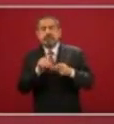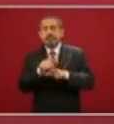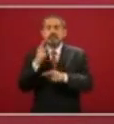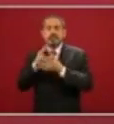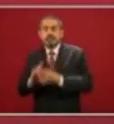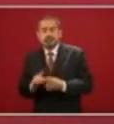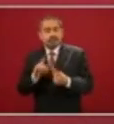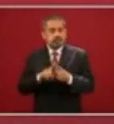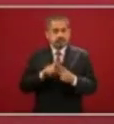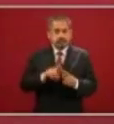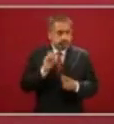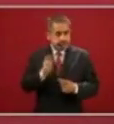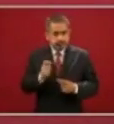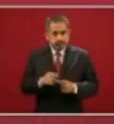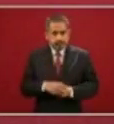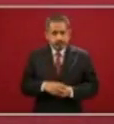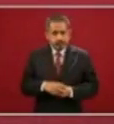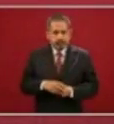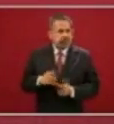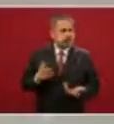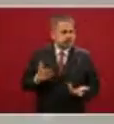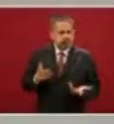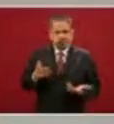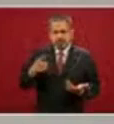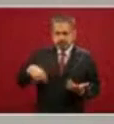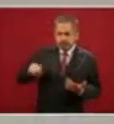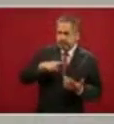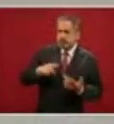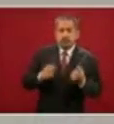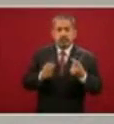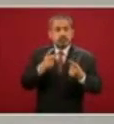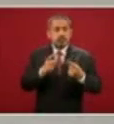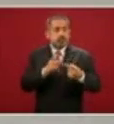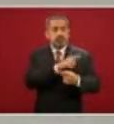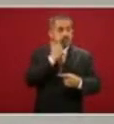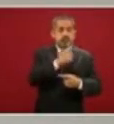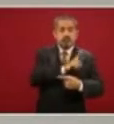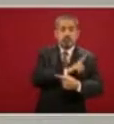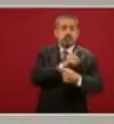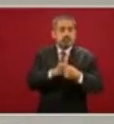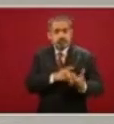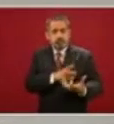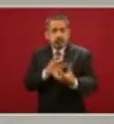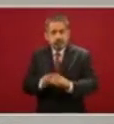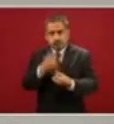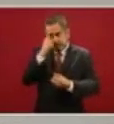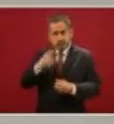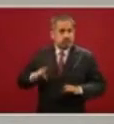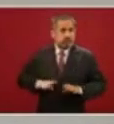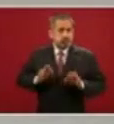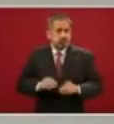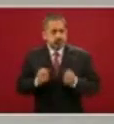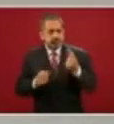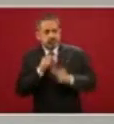que parecieran no tener disposición alguna de sumarse a la causa del interés superior de esta